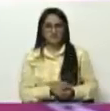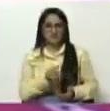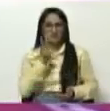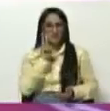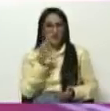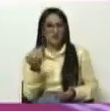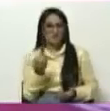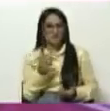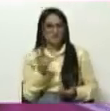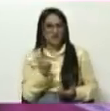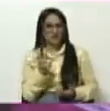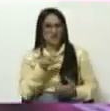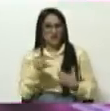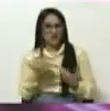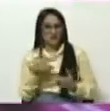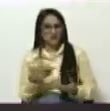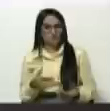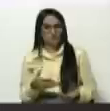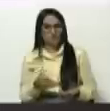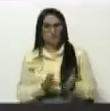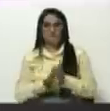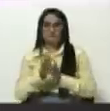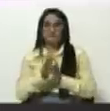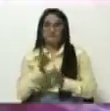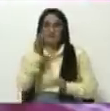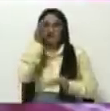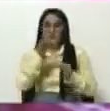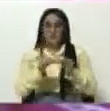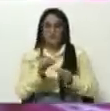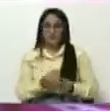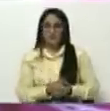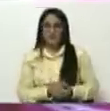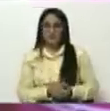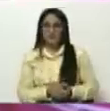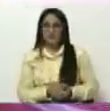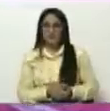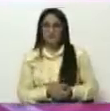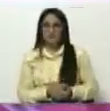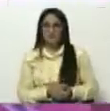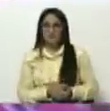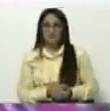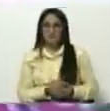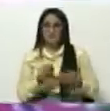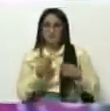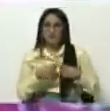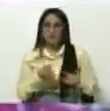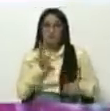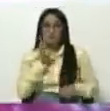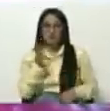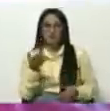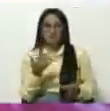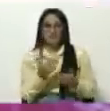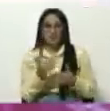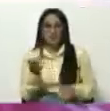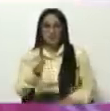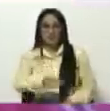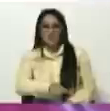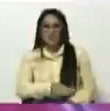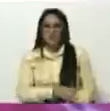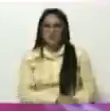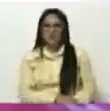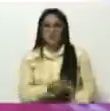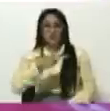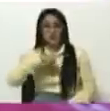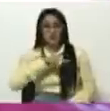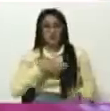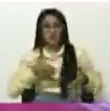en revolución, crecieron con esa esperanza, con esa pasión, pero después la vieron morir. Cuando nosotros